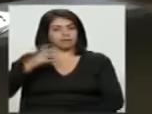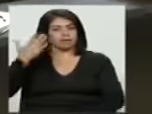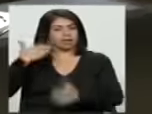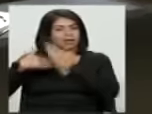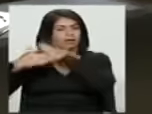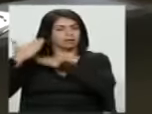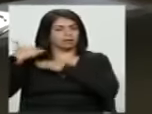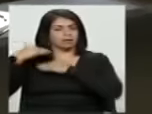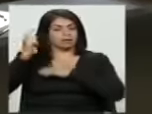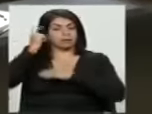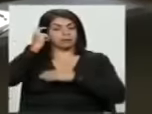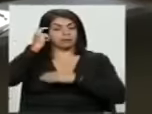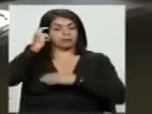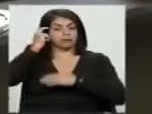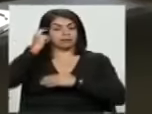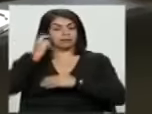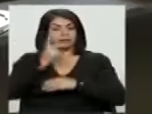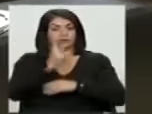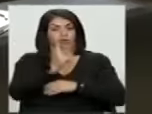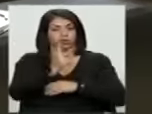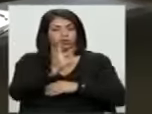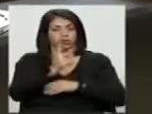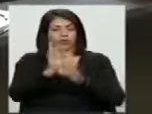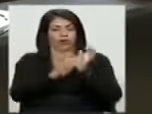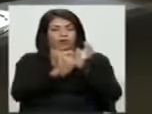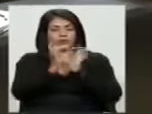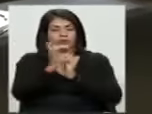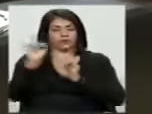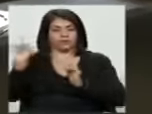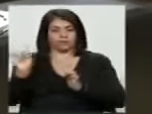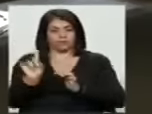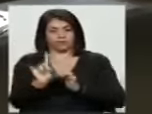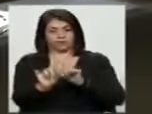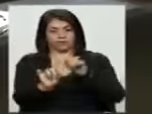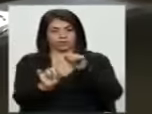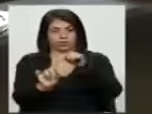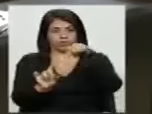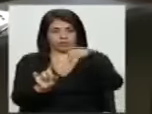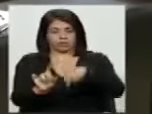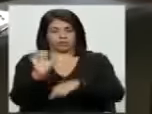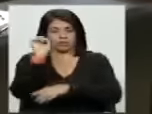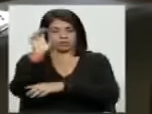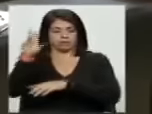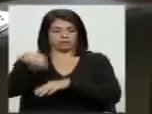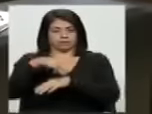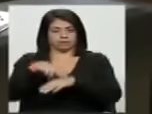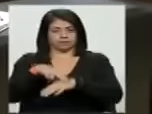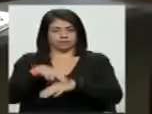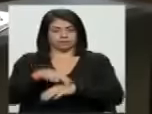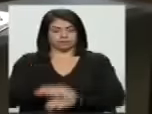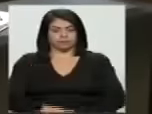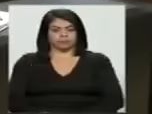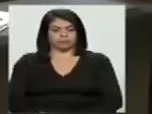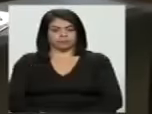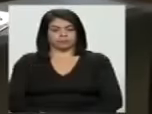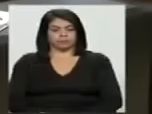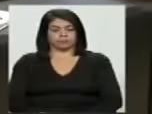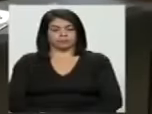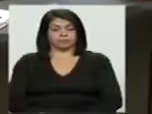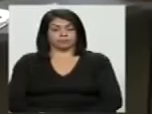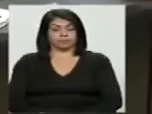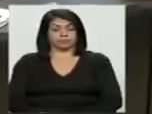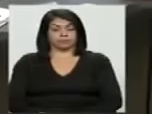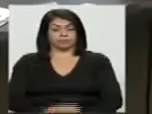día 2 de abril vino para acá, para esta Asamblea Nacional, nuestra querida